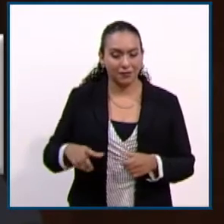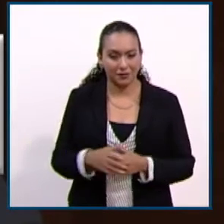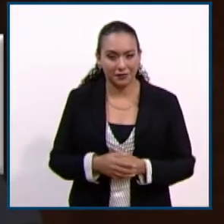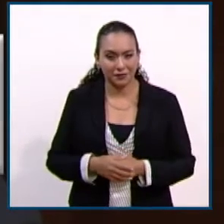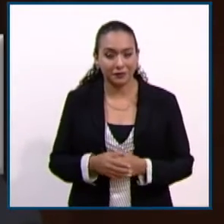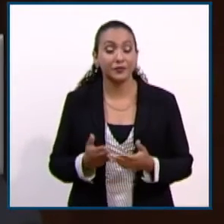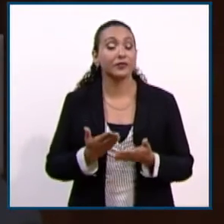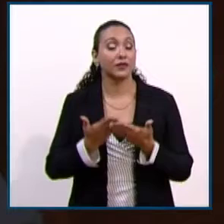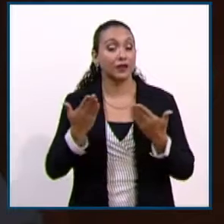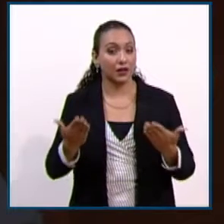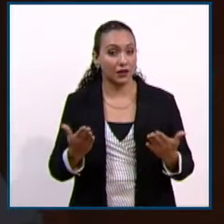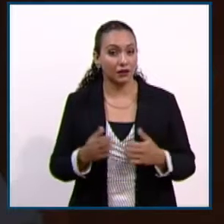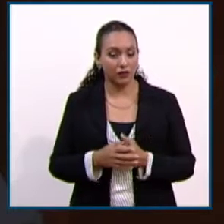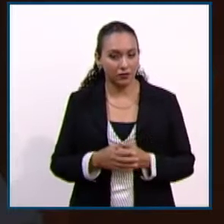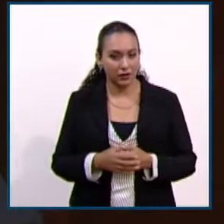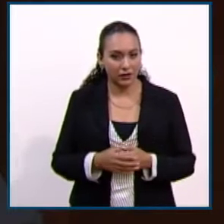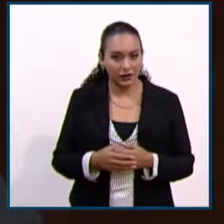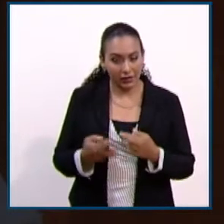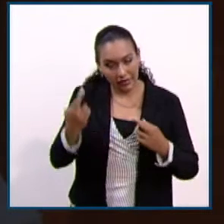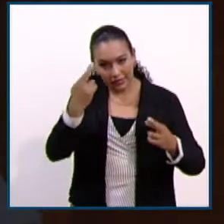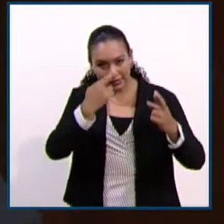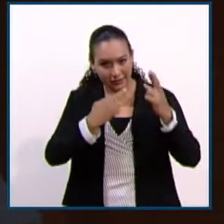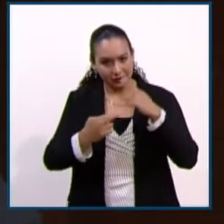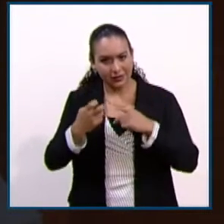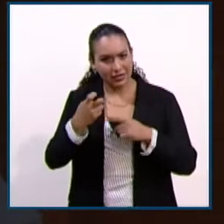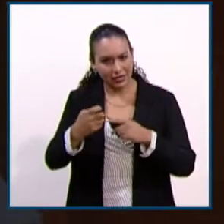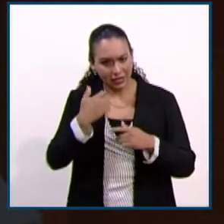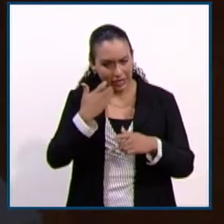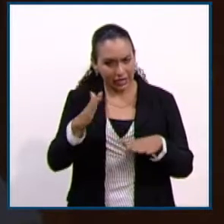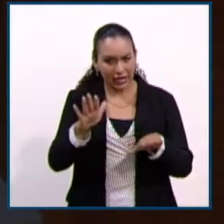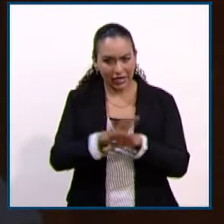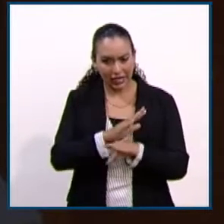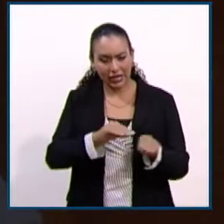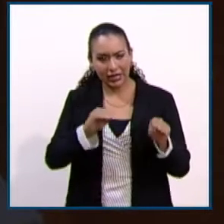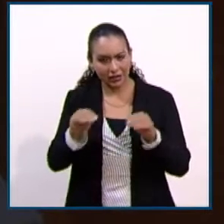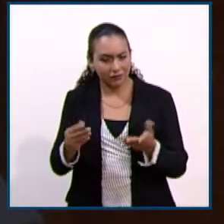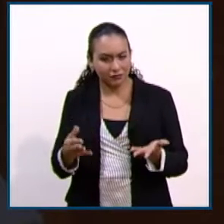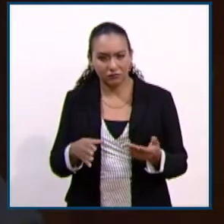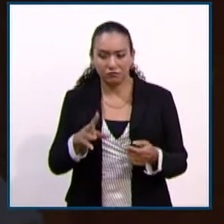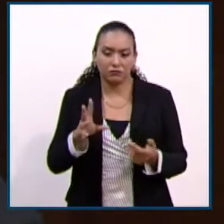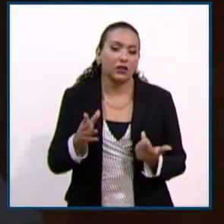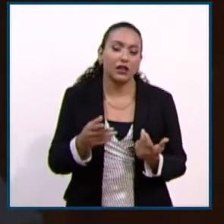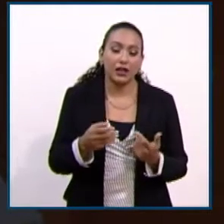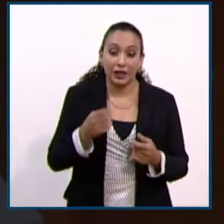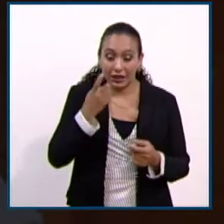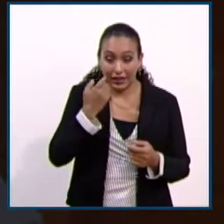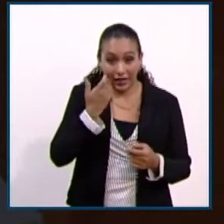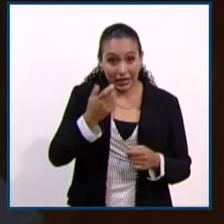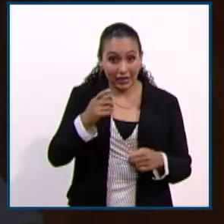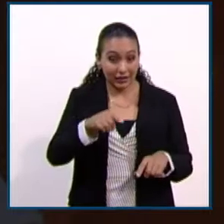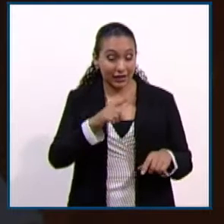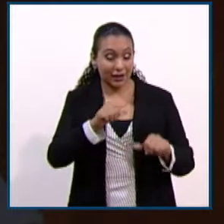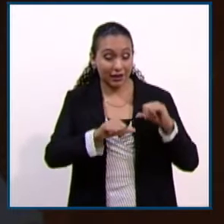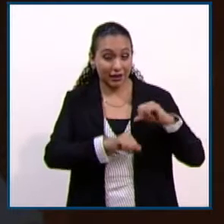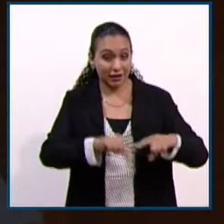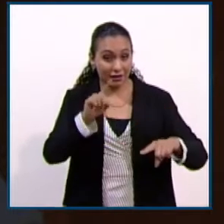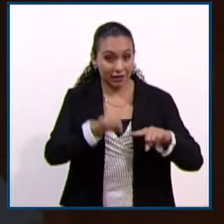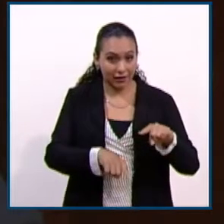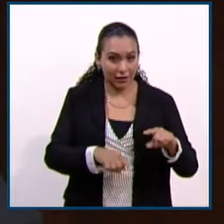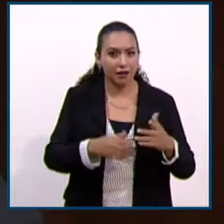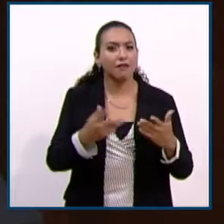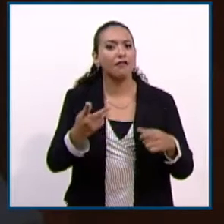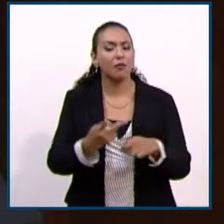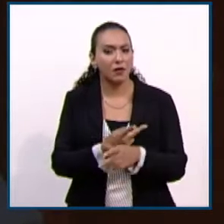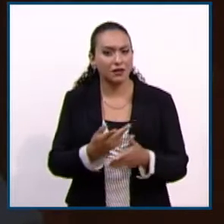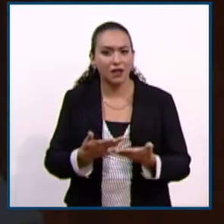en tanto que la materialización de esa medida origina que desde la supuesta separación se dejará acéfalo a